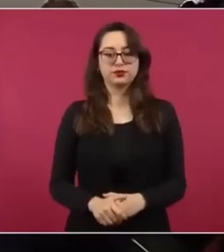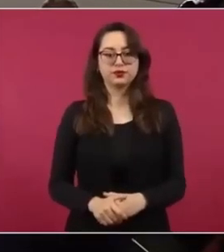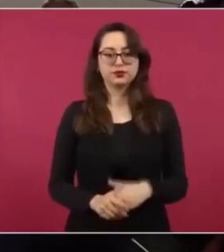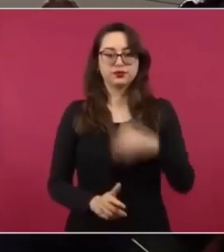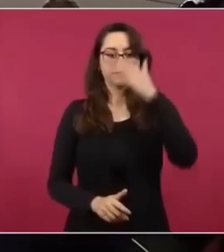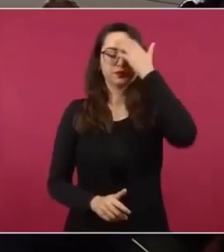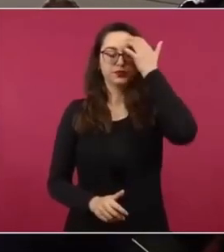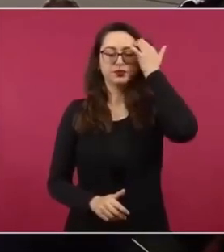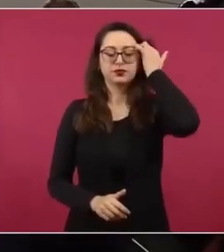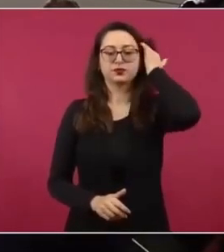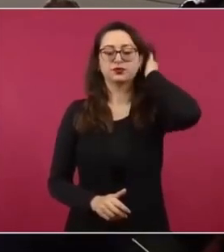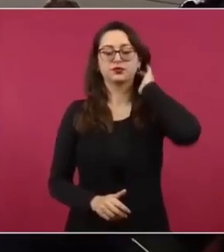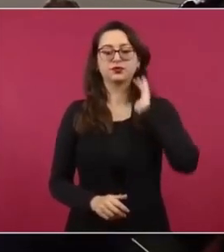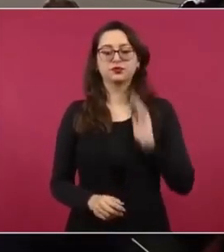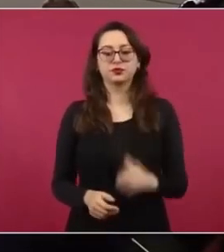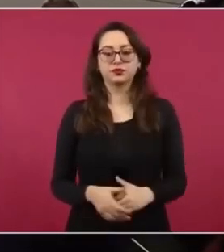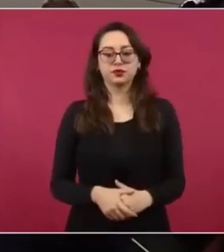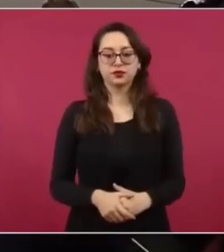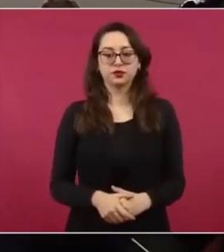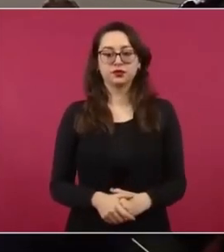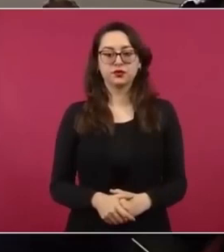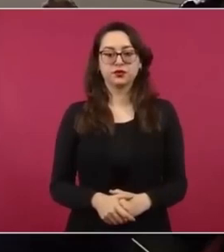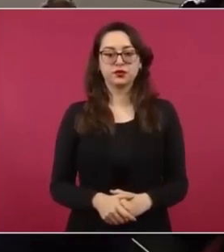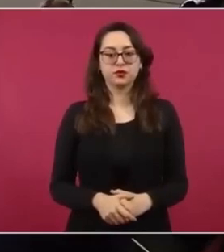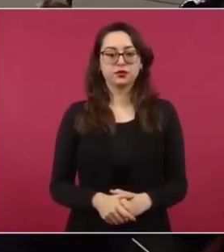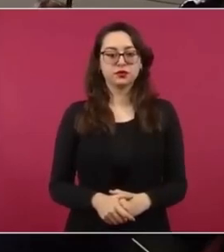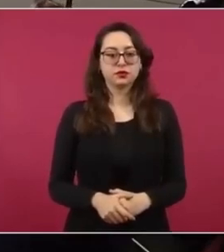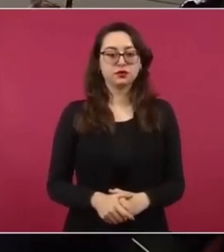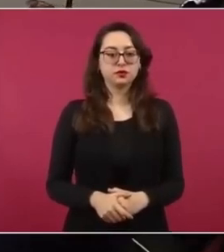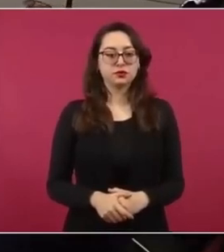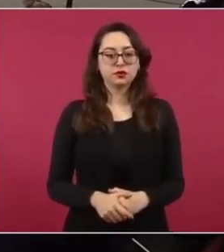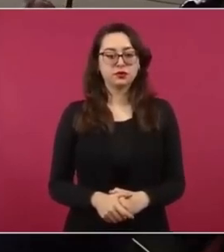Así estamos, 21 millones.